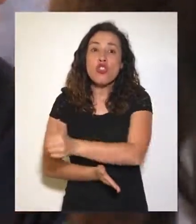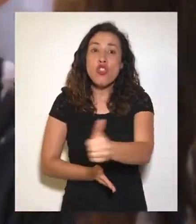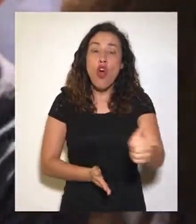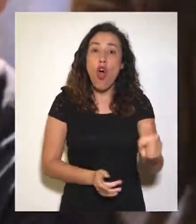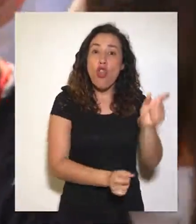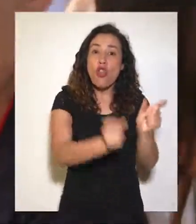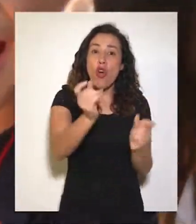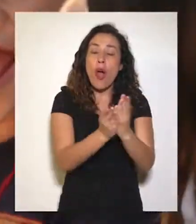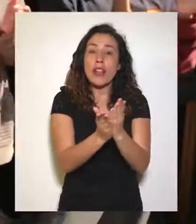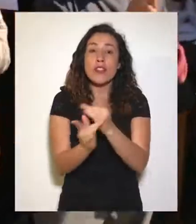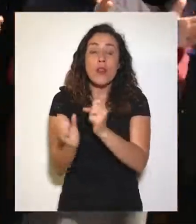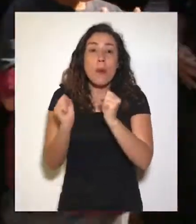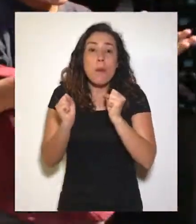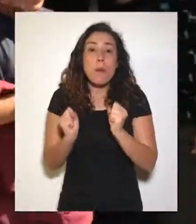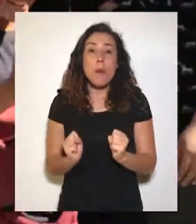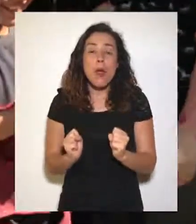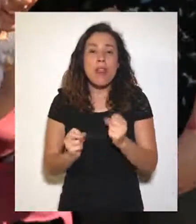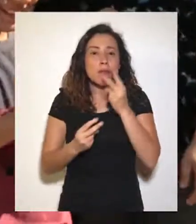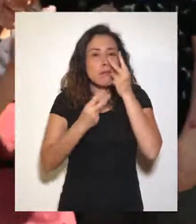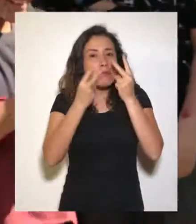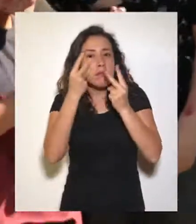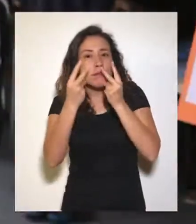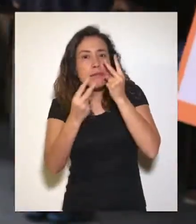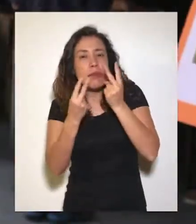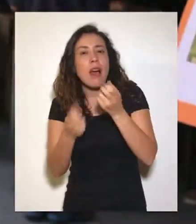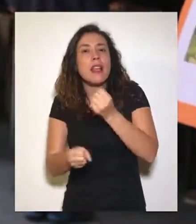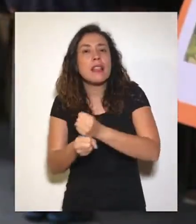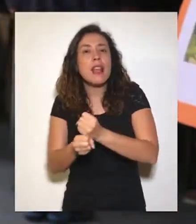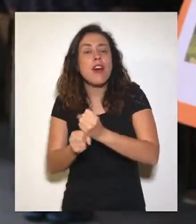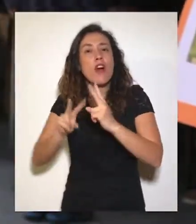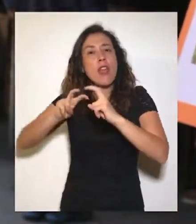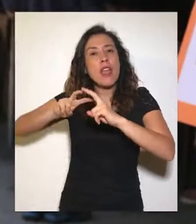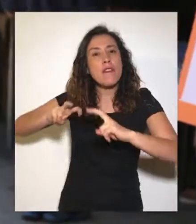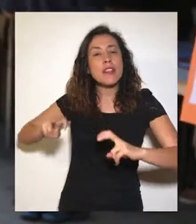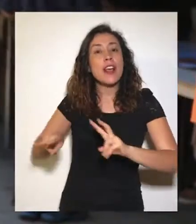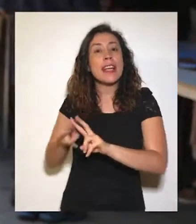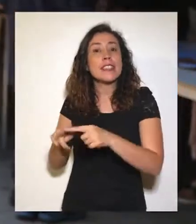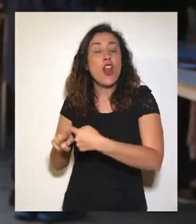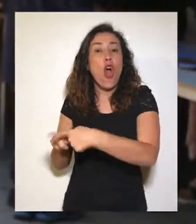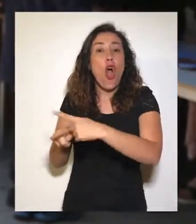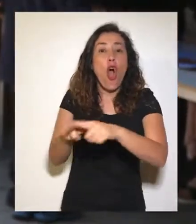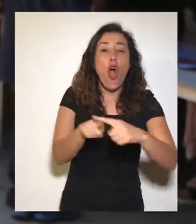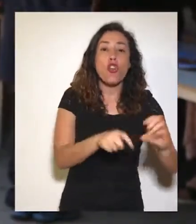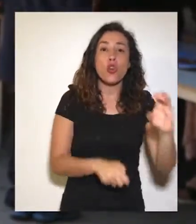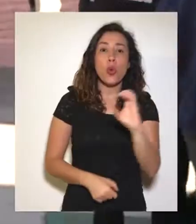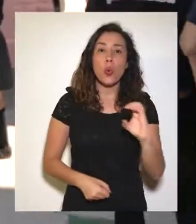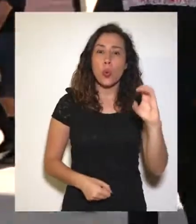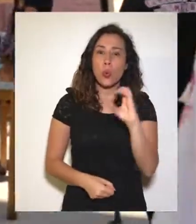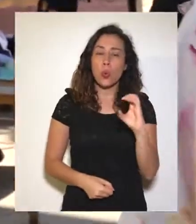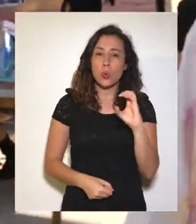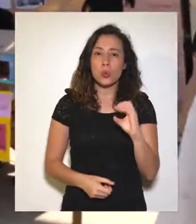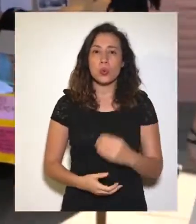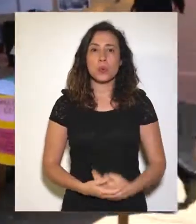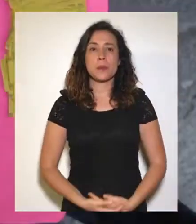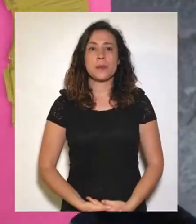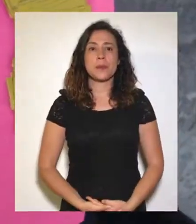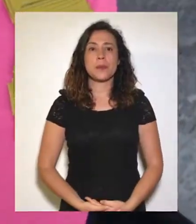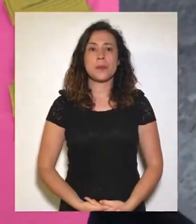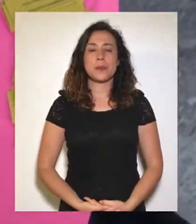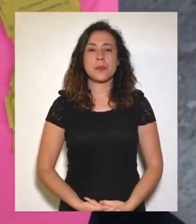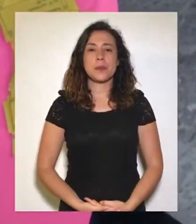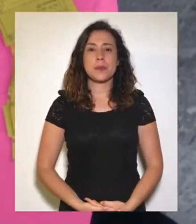todos los estudiantes tienen la oportunidad de conocer el trabajo investigativo de los otros cursos.